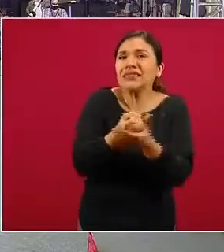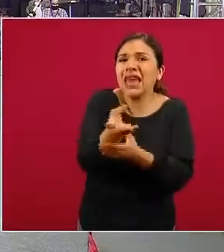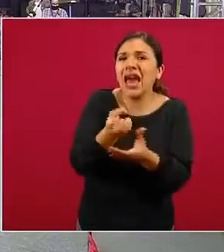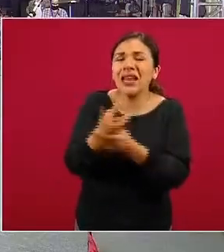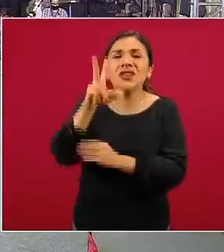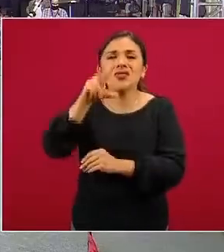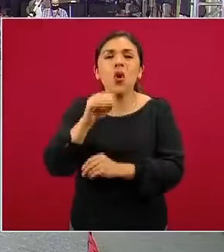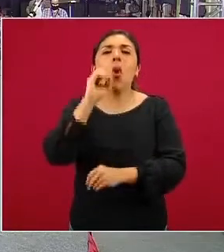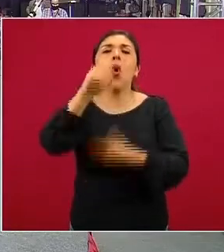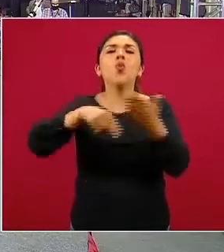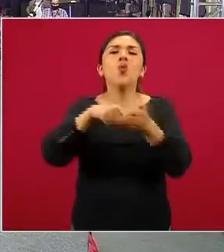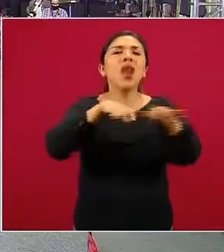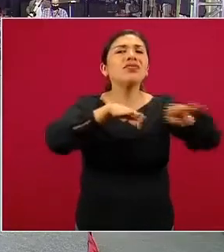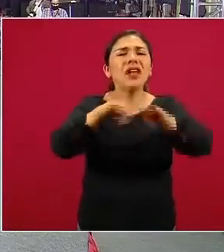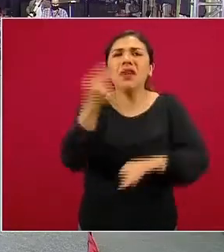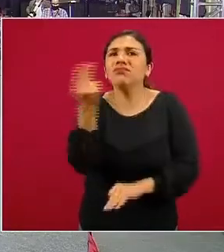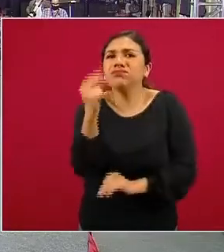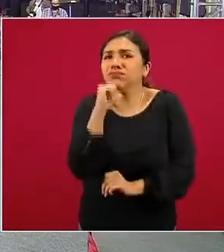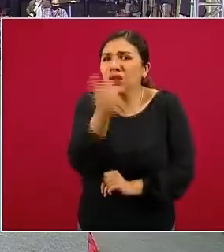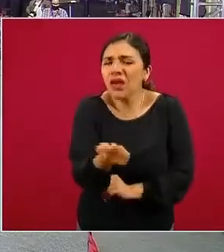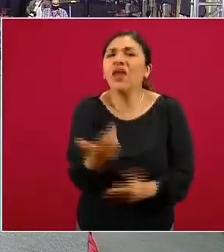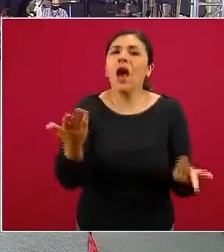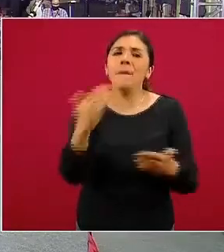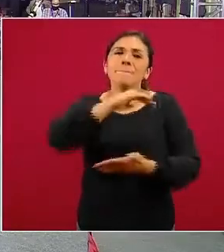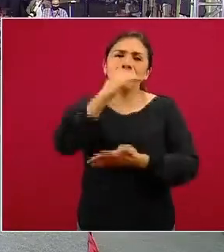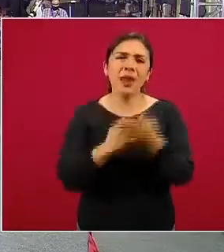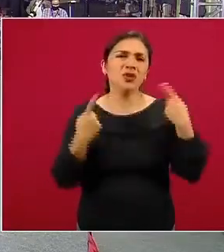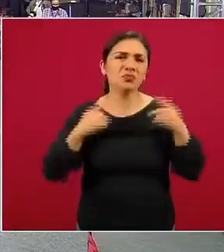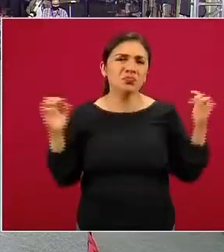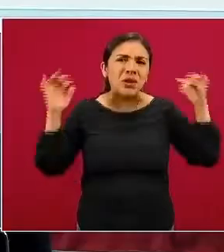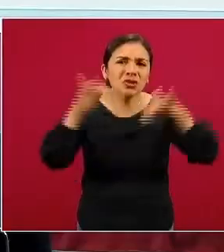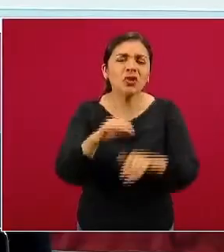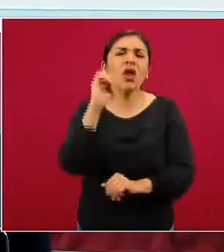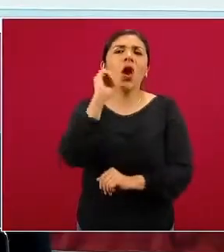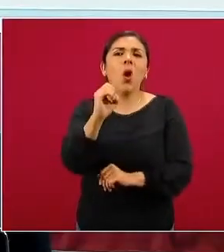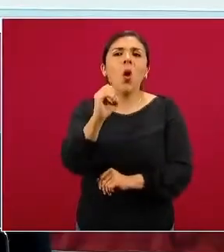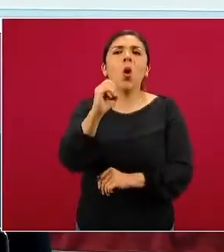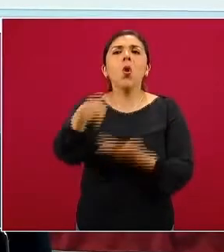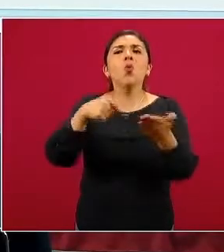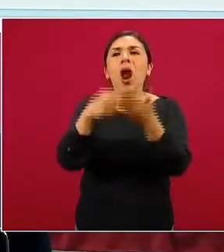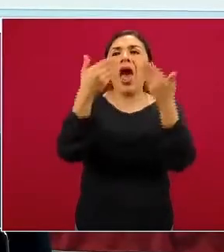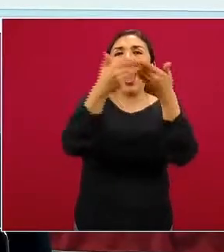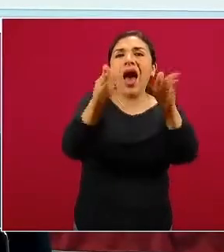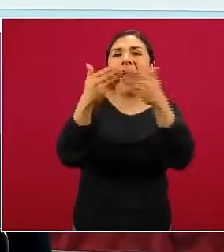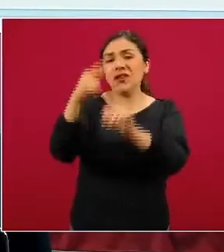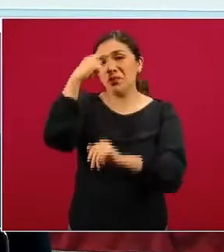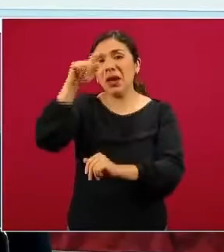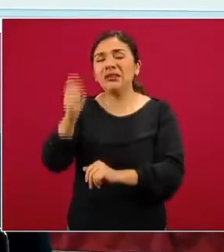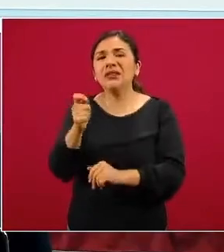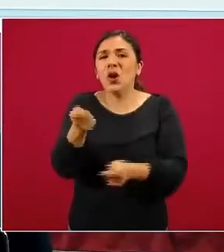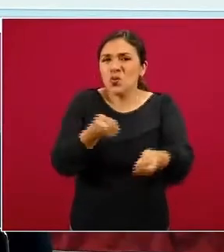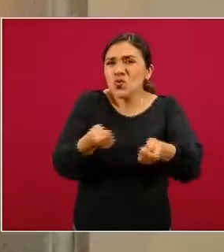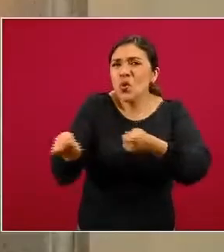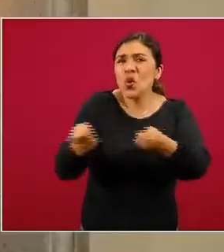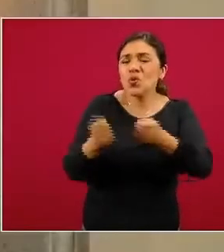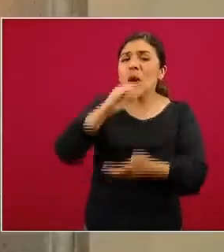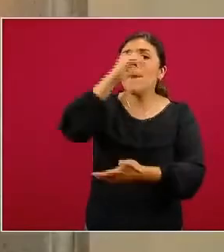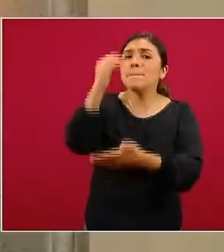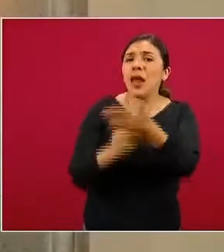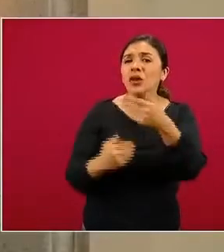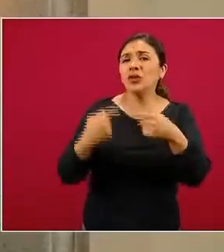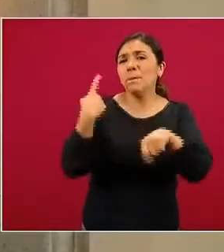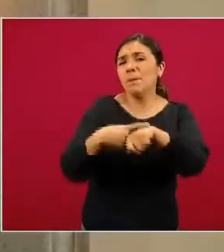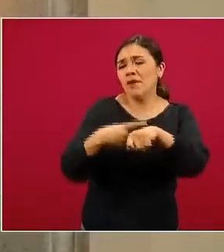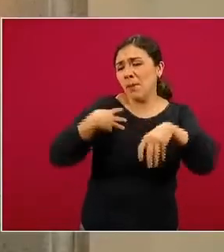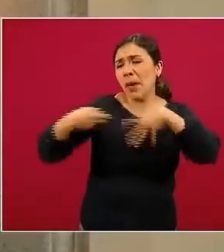los trabajos no esenciales o lógicamente en los espacios públicos, precisamente para disminuir la